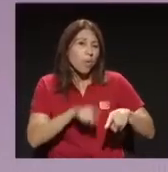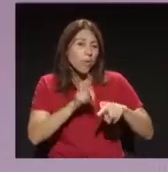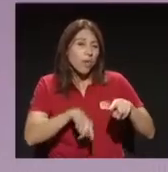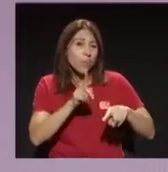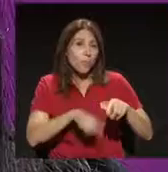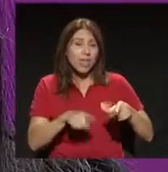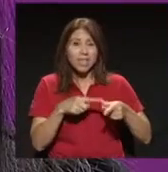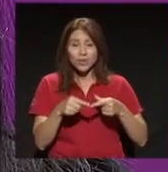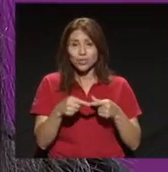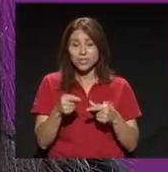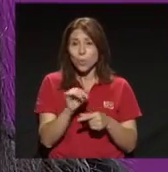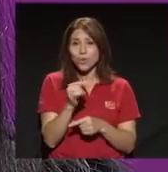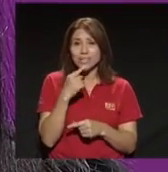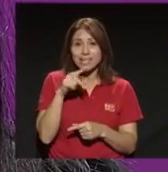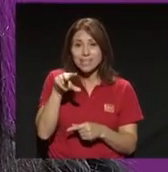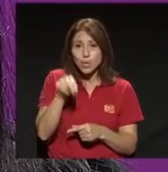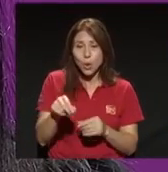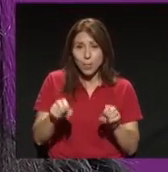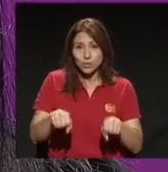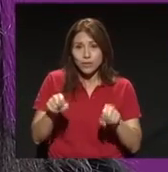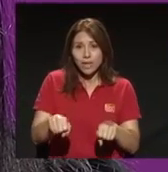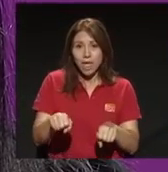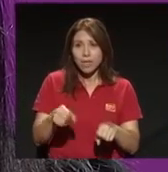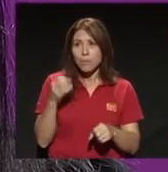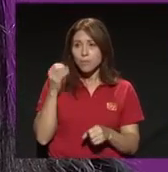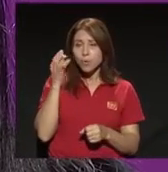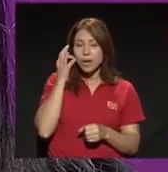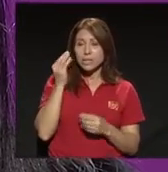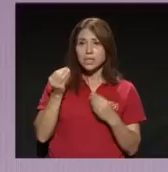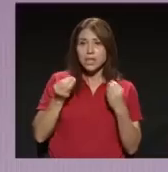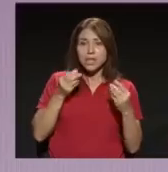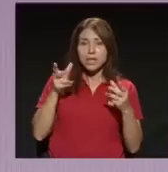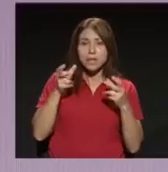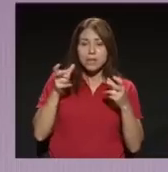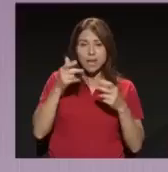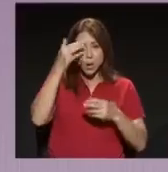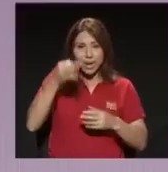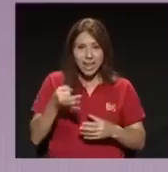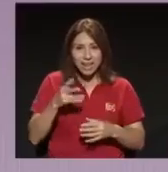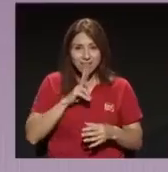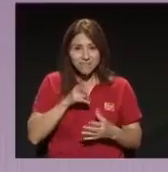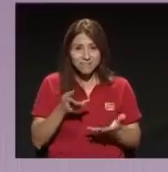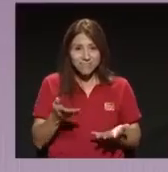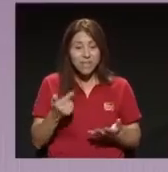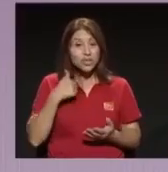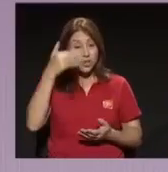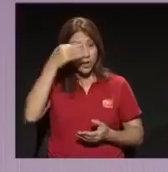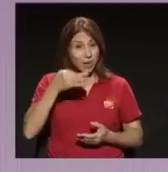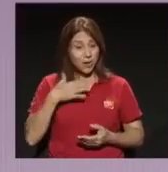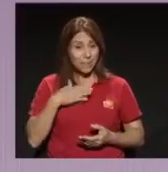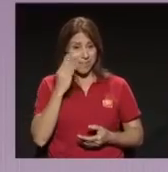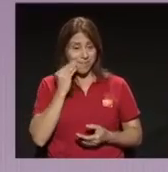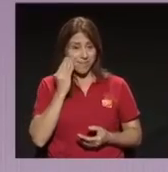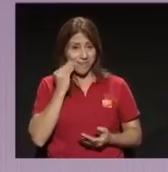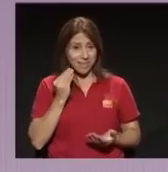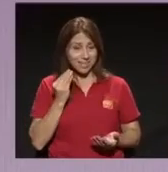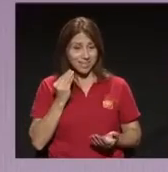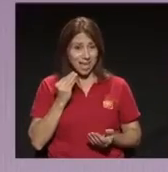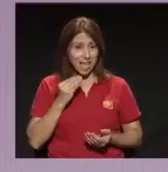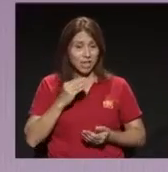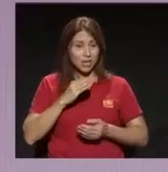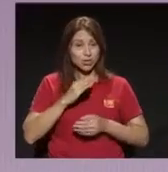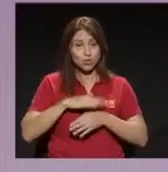y entonces muchas mujeres lo creen verdad creo que la vivencia mi vivencia sobre la